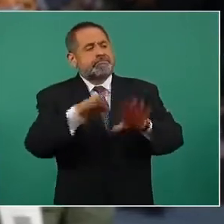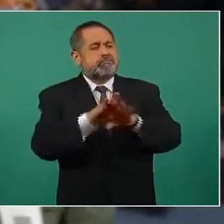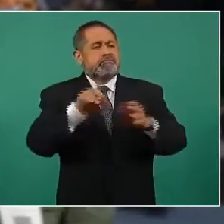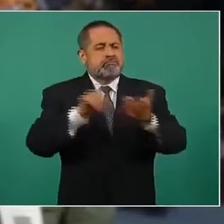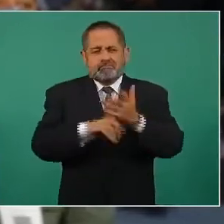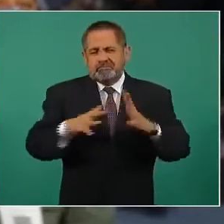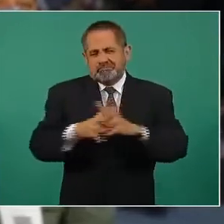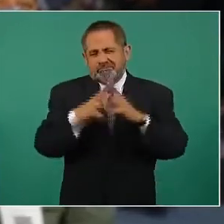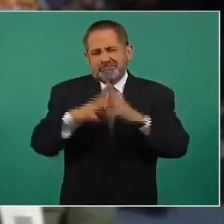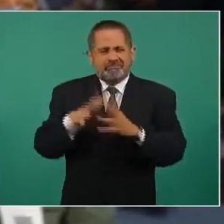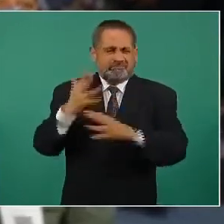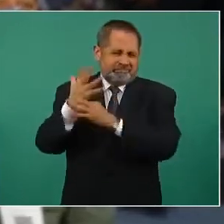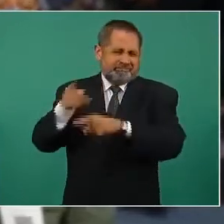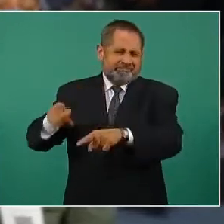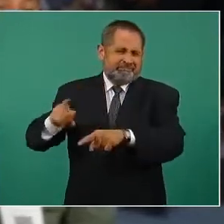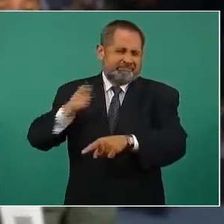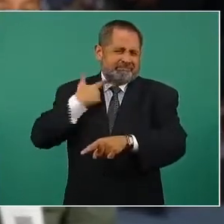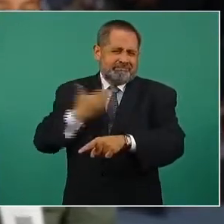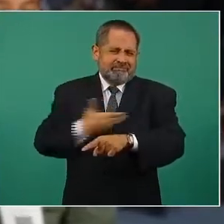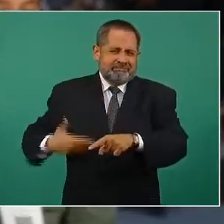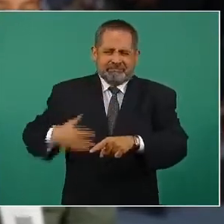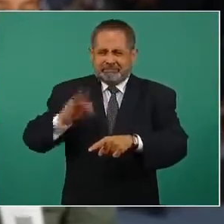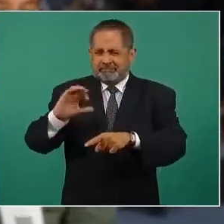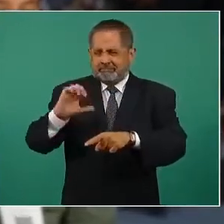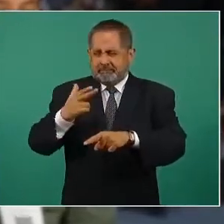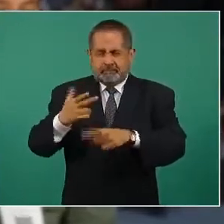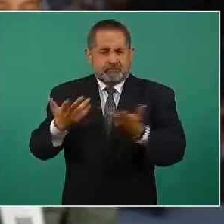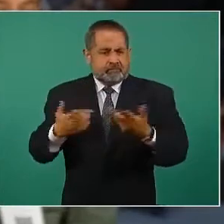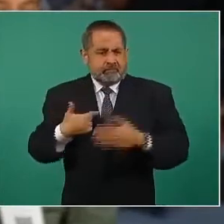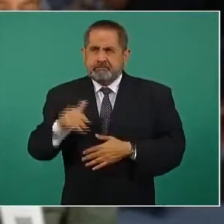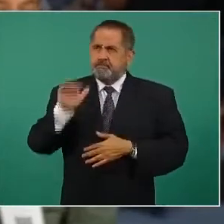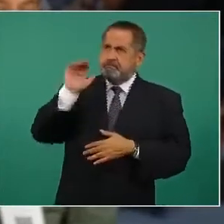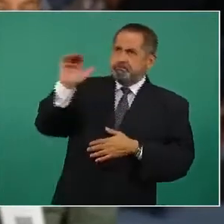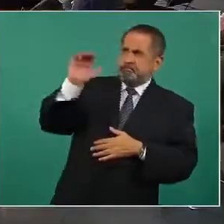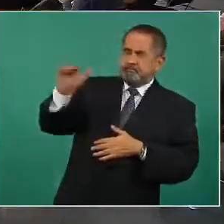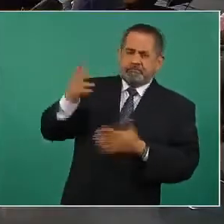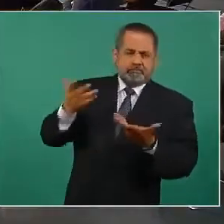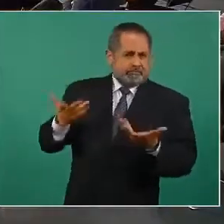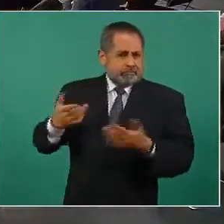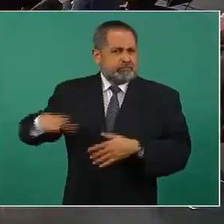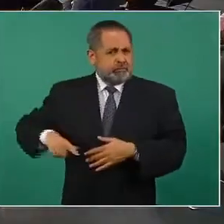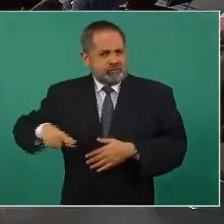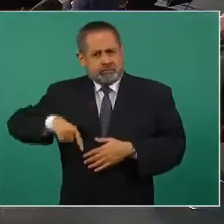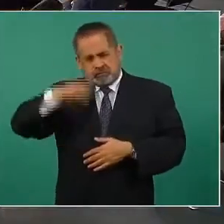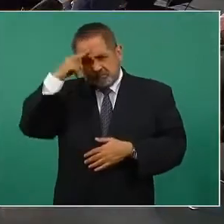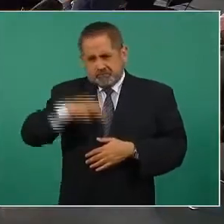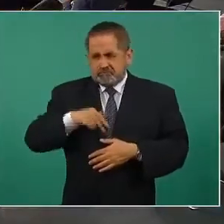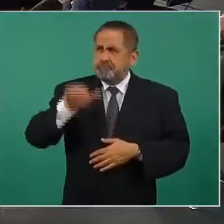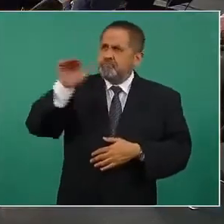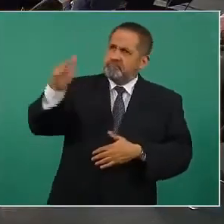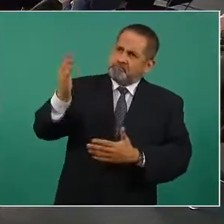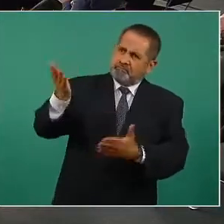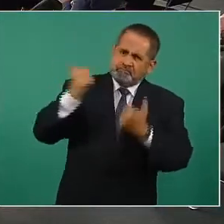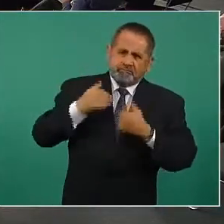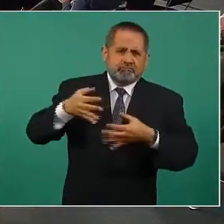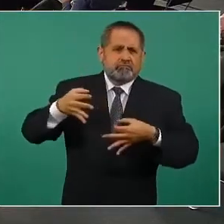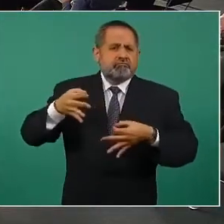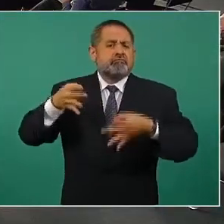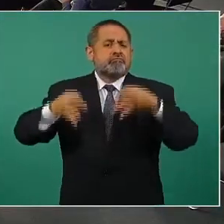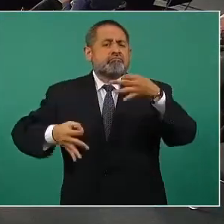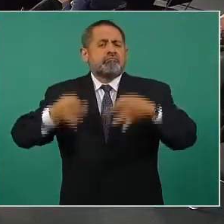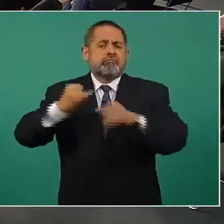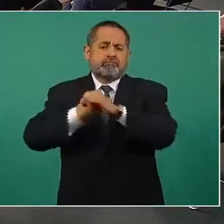contra el narcotráfico. Presidente, ¿no cree usted que ya es momento de que el Estado mexicano le solicite a la Corte